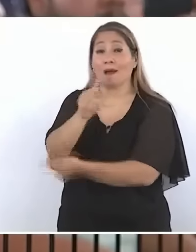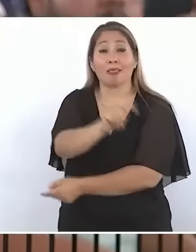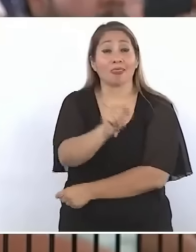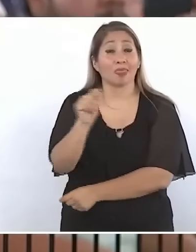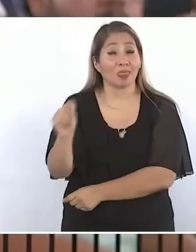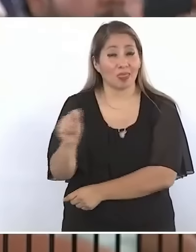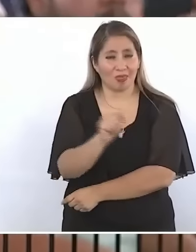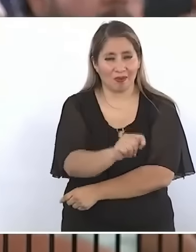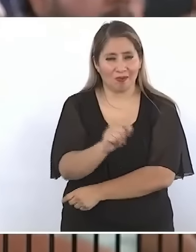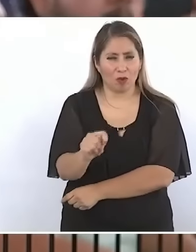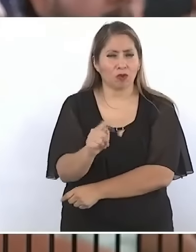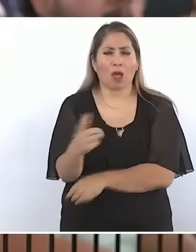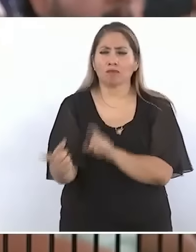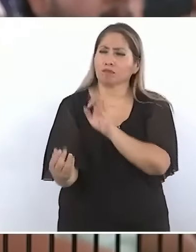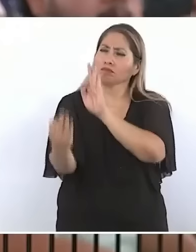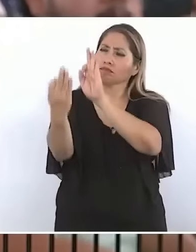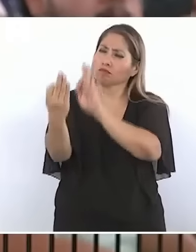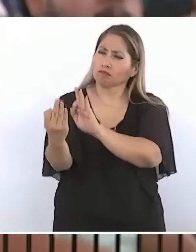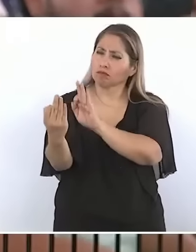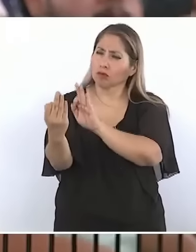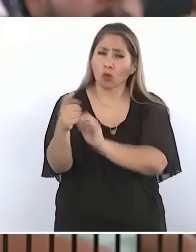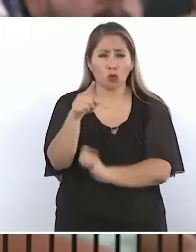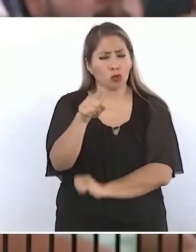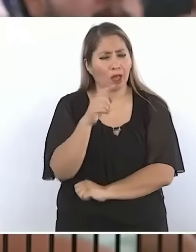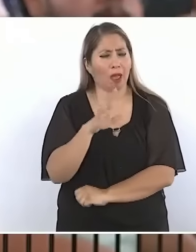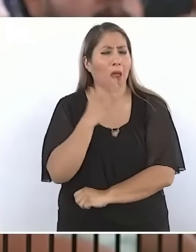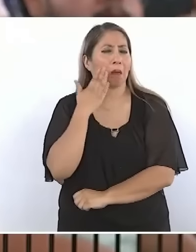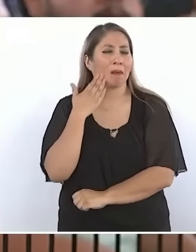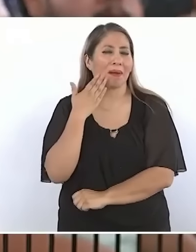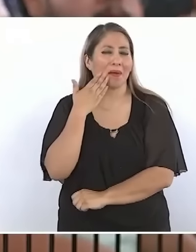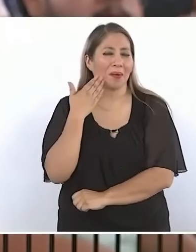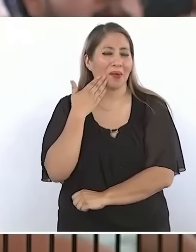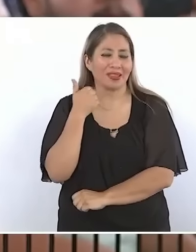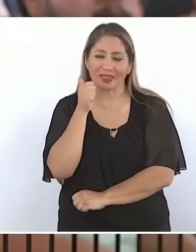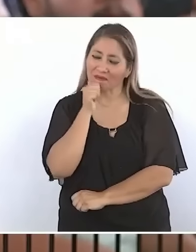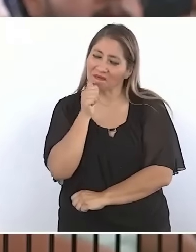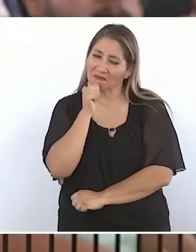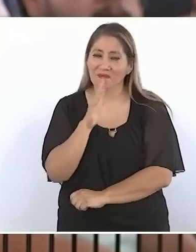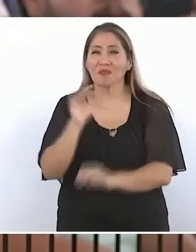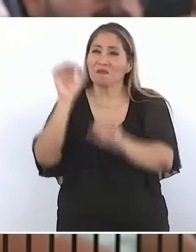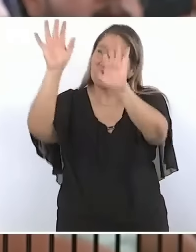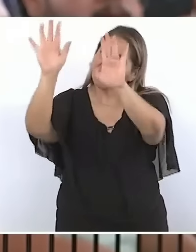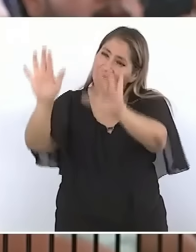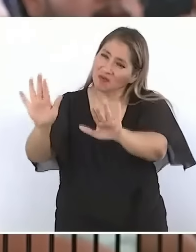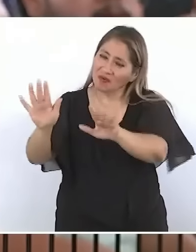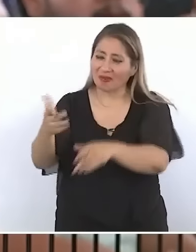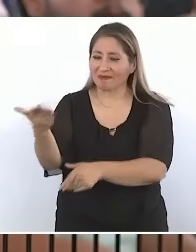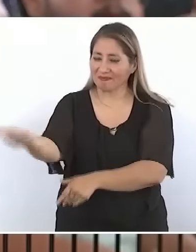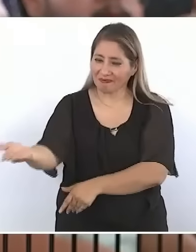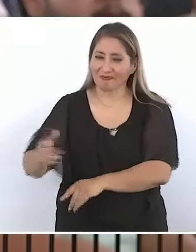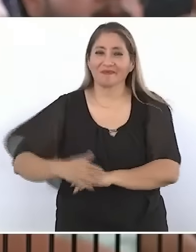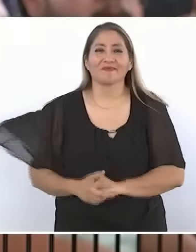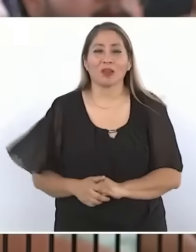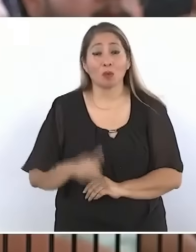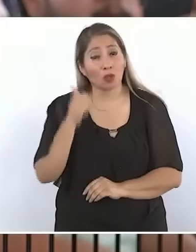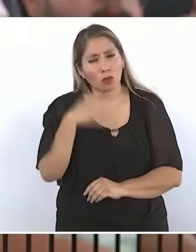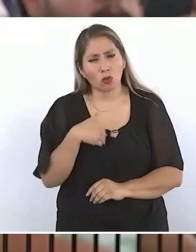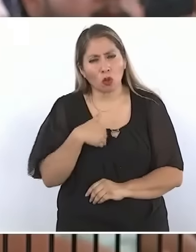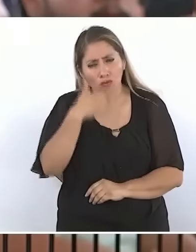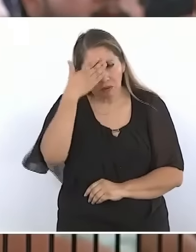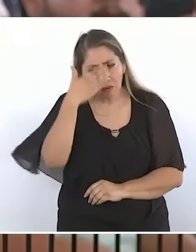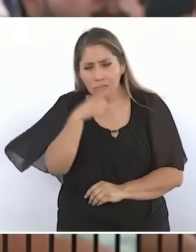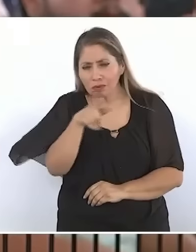Ahí llegué con usted y me recibió amablemente. Bendito sea el Señor de Jesús, porque yo sé que